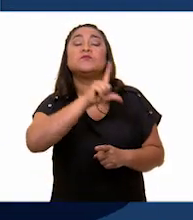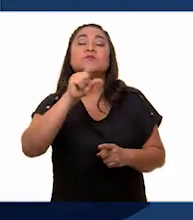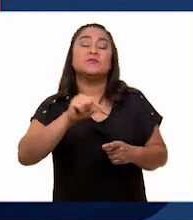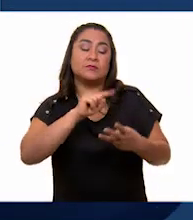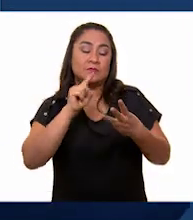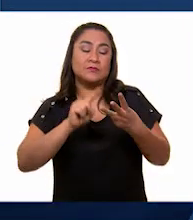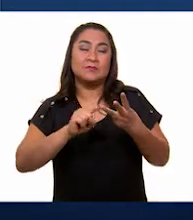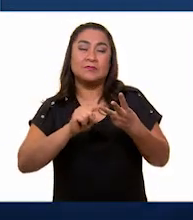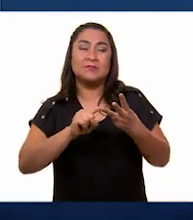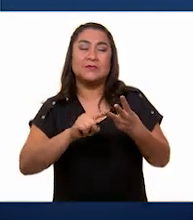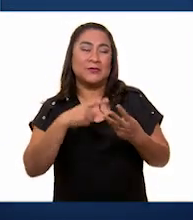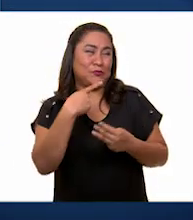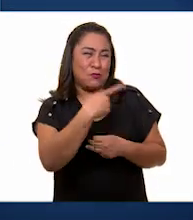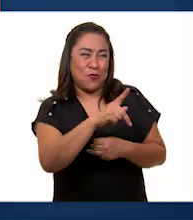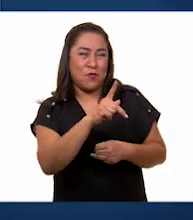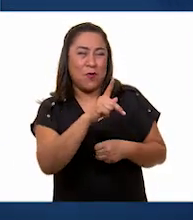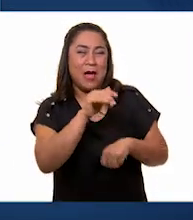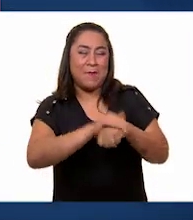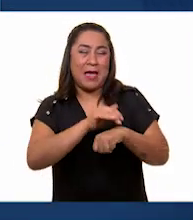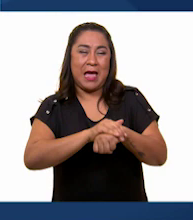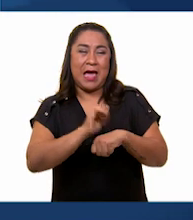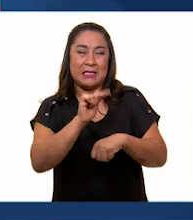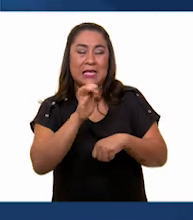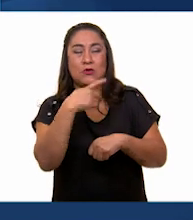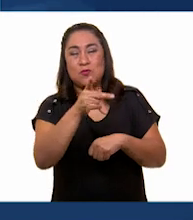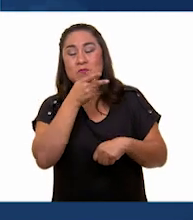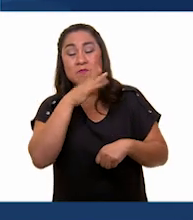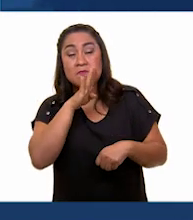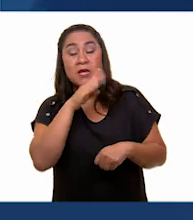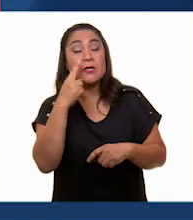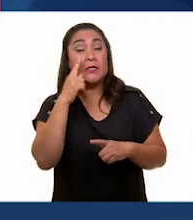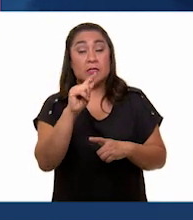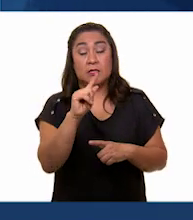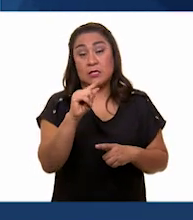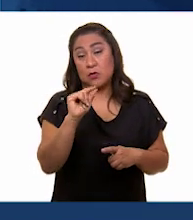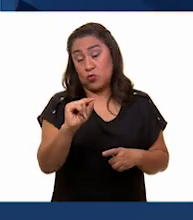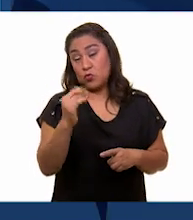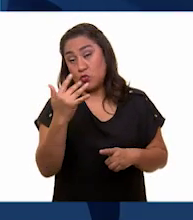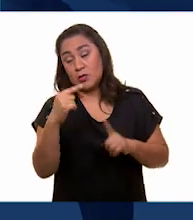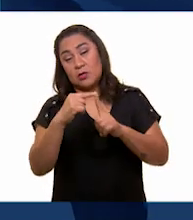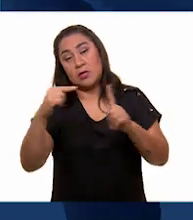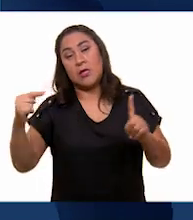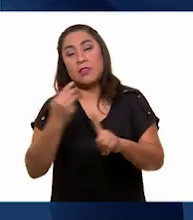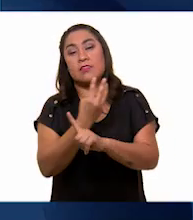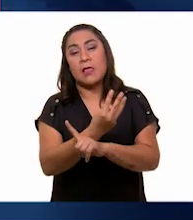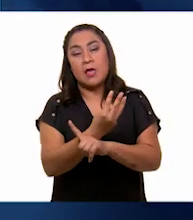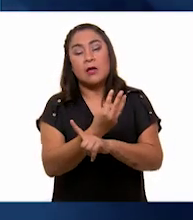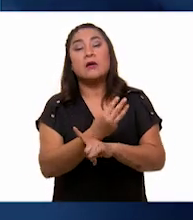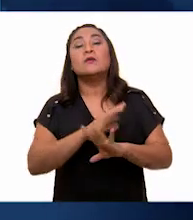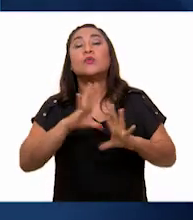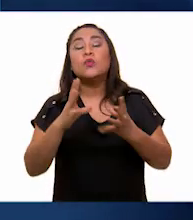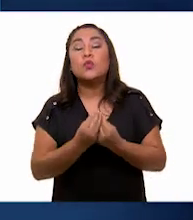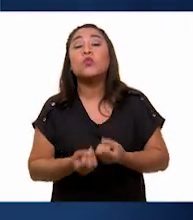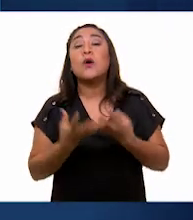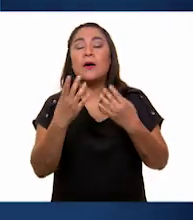el invernadero de los papás de Axel, debemos dividir 70.50 entre 3, igual